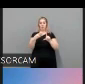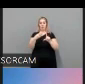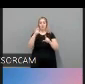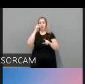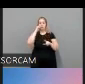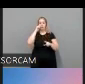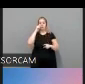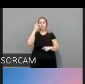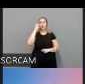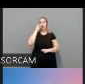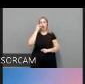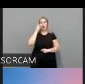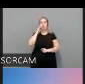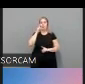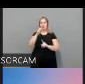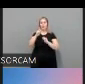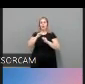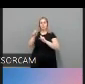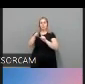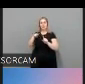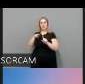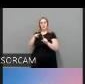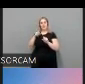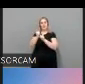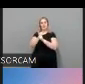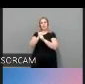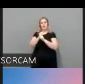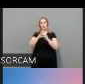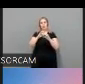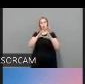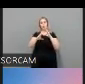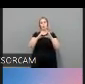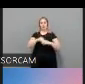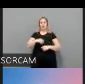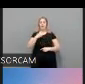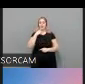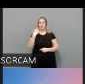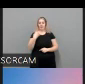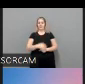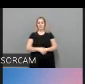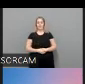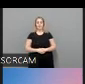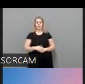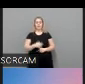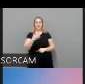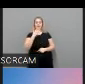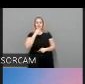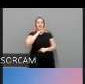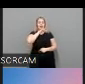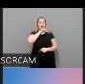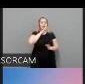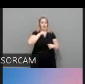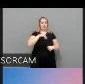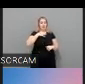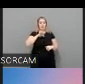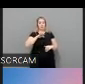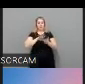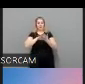nos aporta una perspectiva interesante sobre el trabajo de la comunicación. Dice así, aunque no haya habla, puede haber